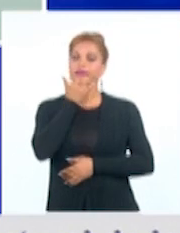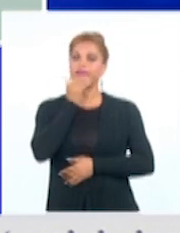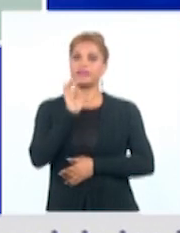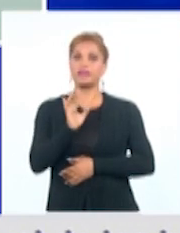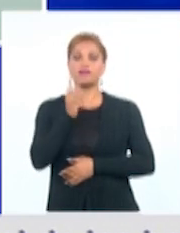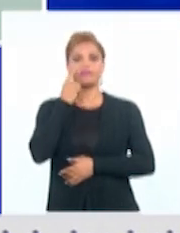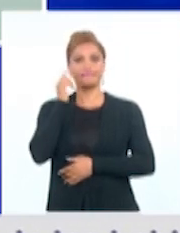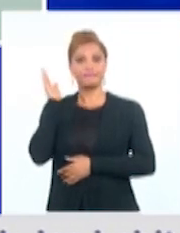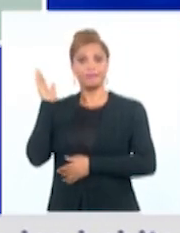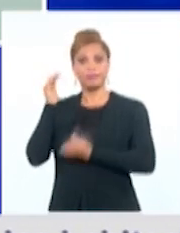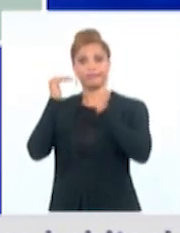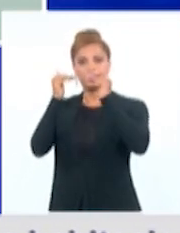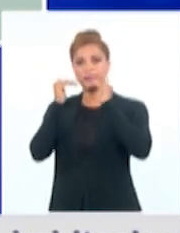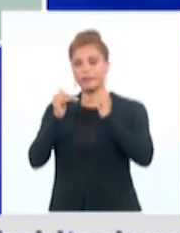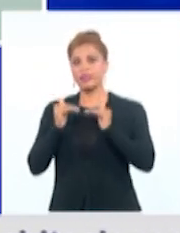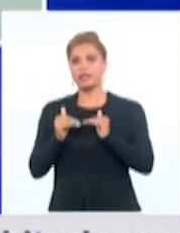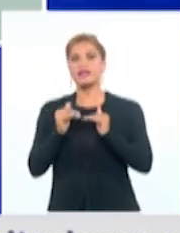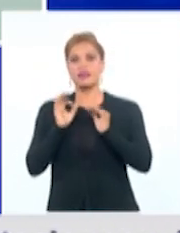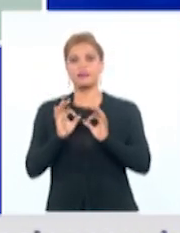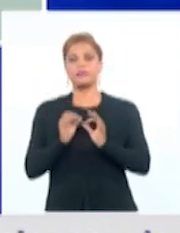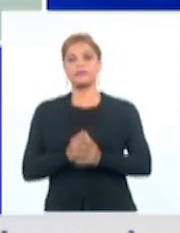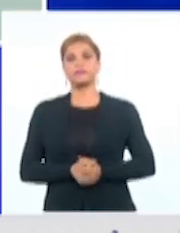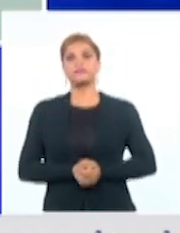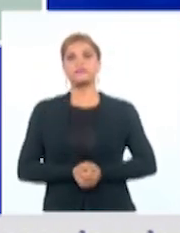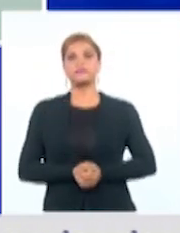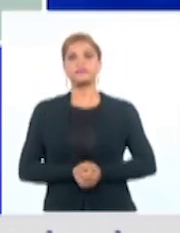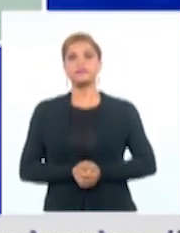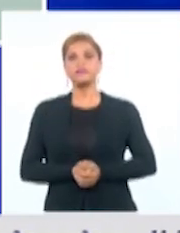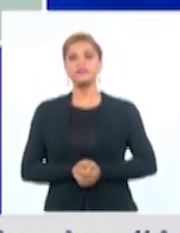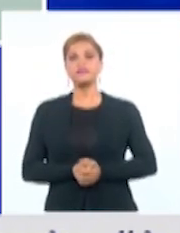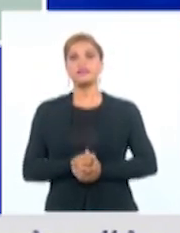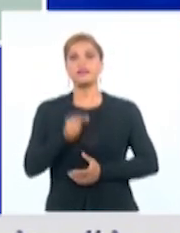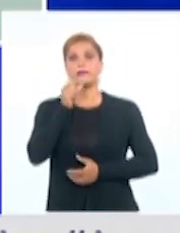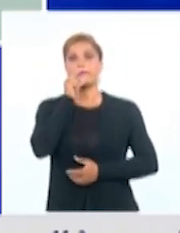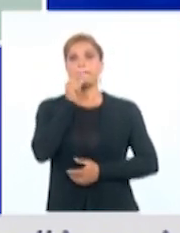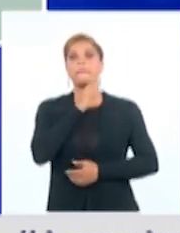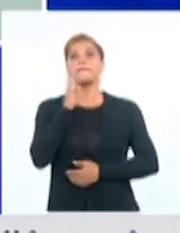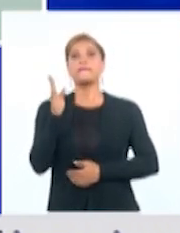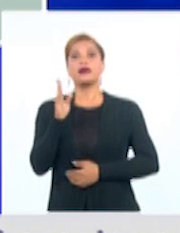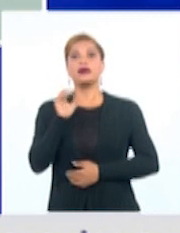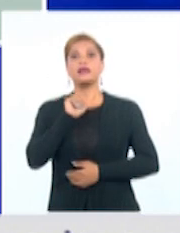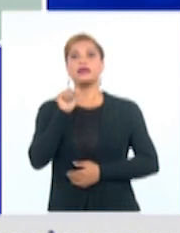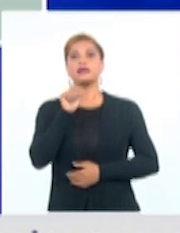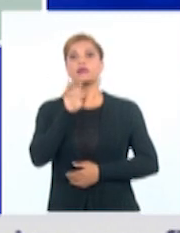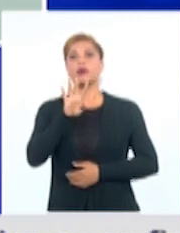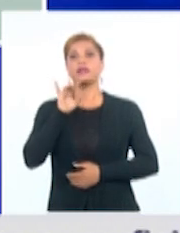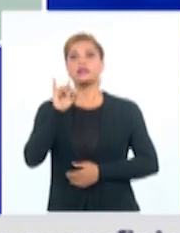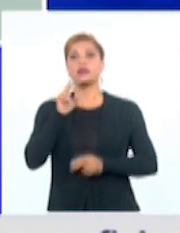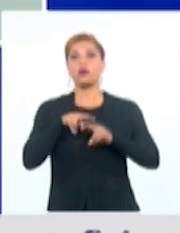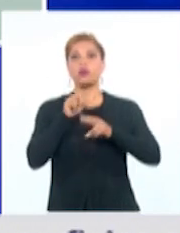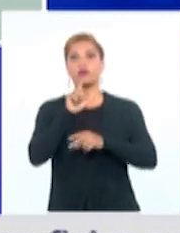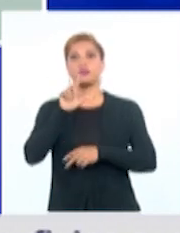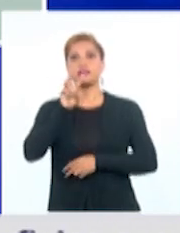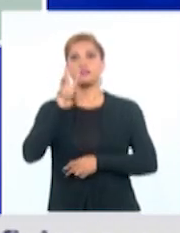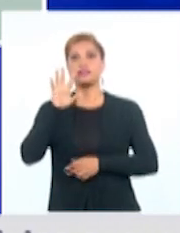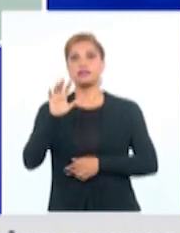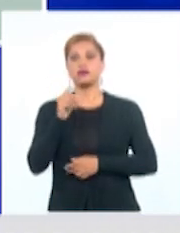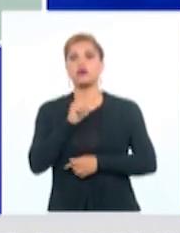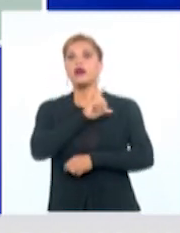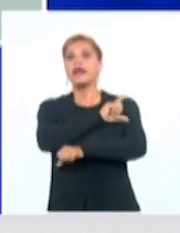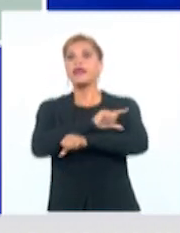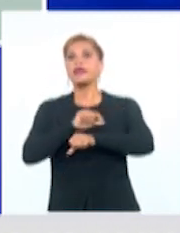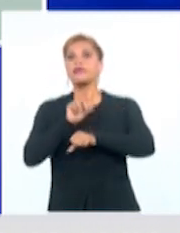tienen ustedes ahí en pantalla. Banes reporta 46 casos, Holguín 35, Jibara 30,